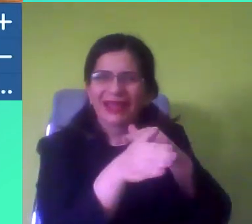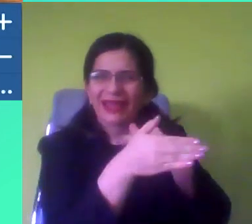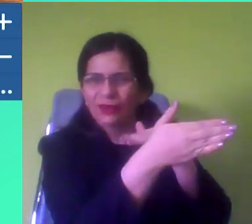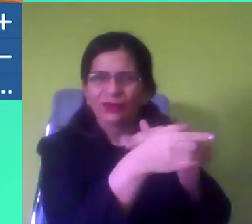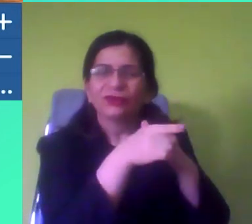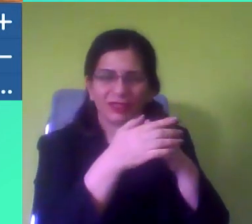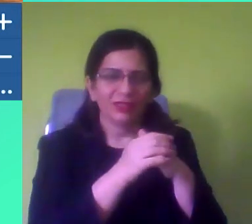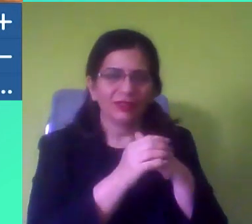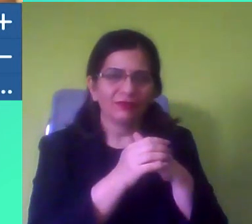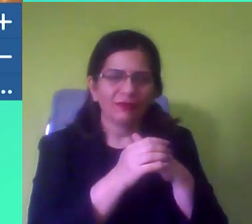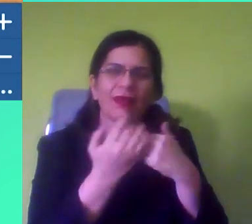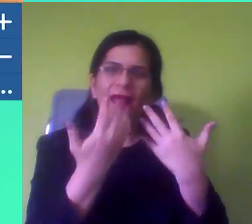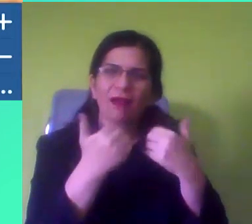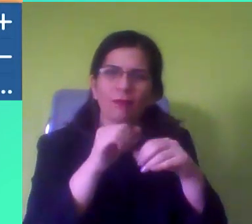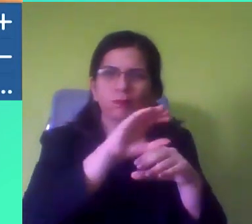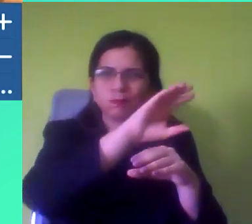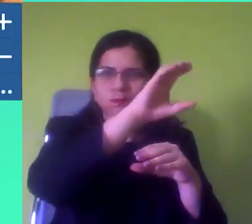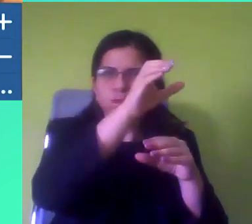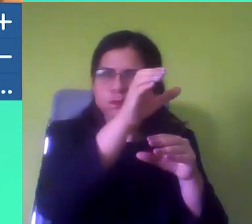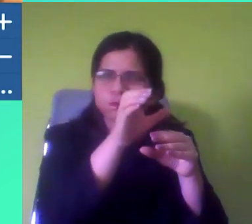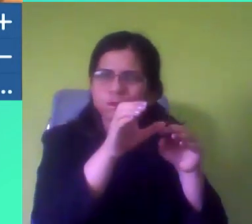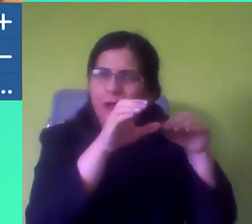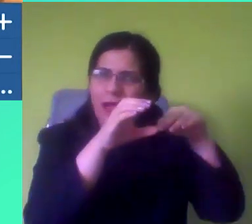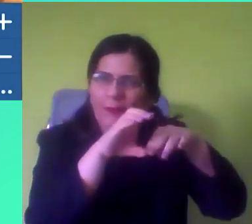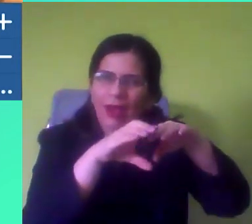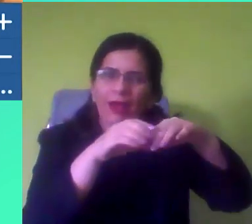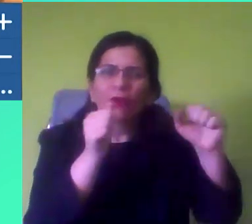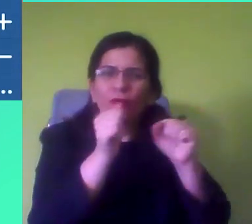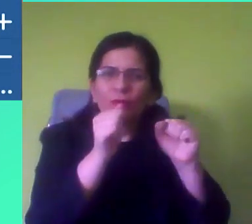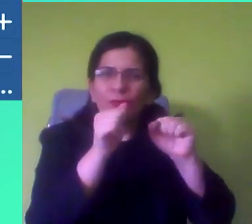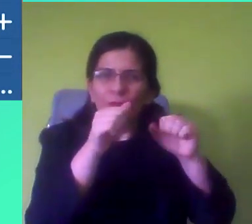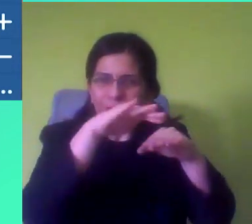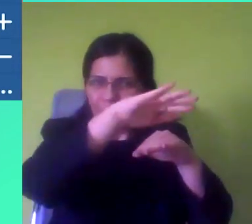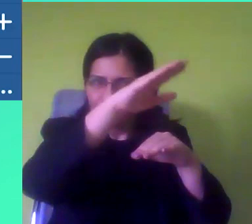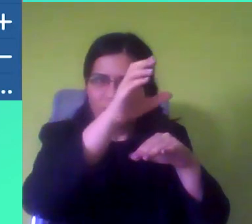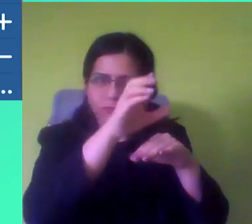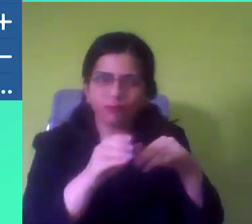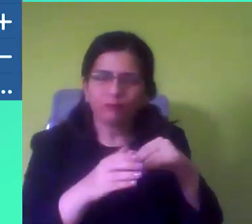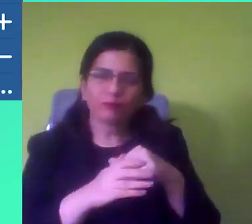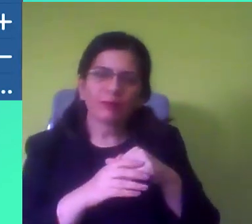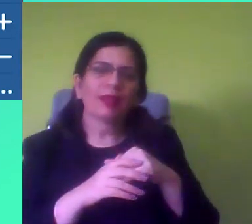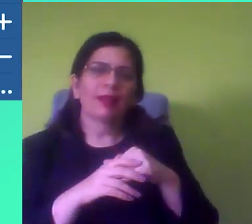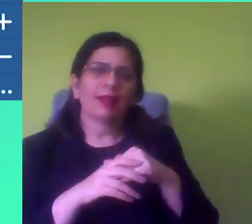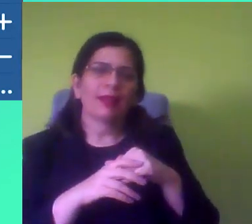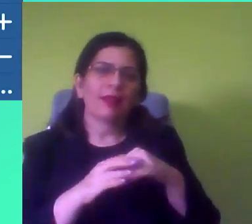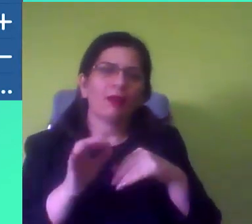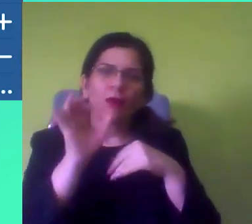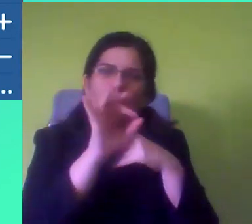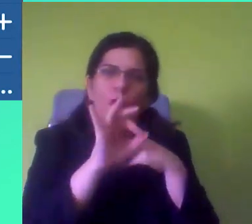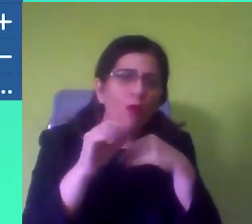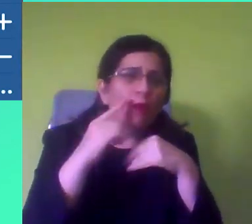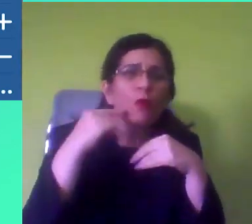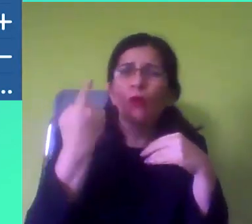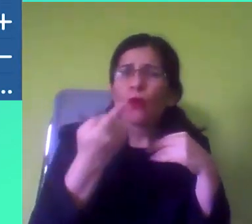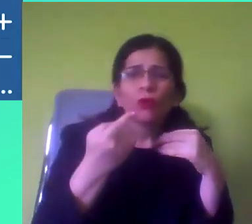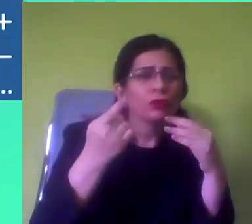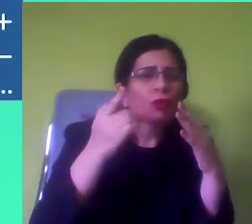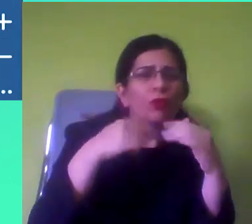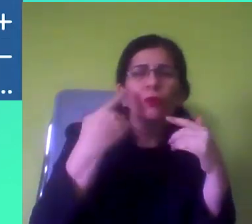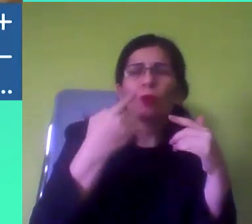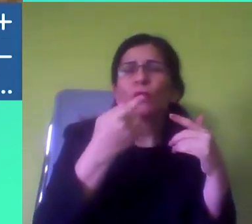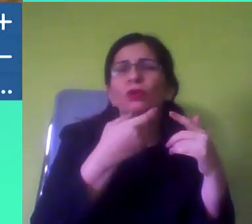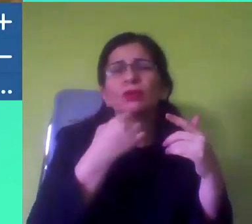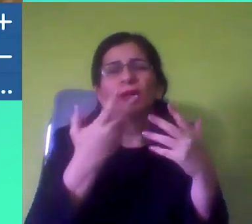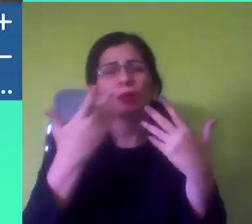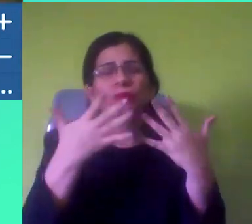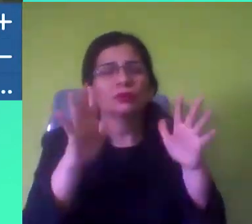un mismo tipo de glaciar y analizarlo para el mismo tipo de glaciares, pero si agarramos un manchón de nieve, o si agarramos un glaciar cubierto